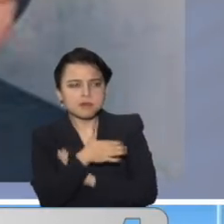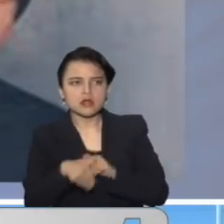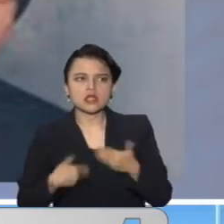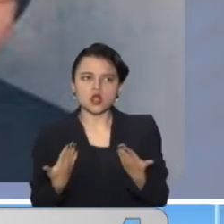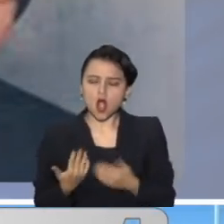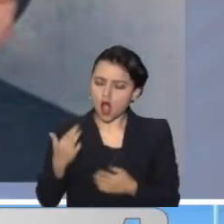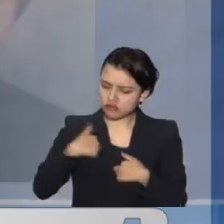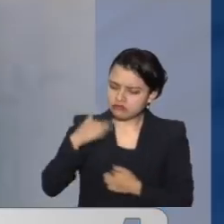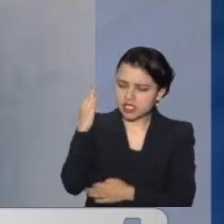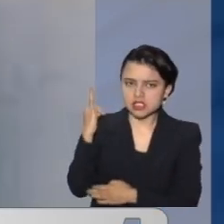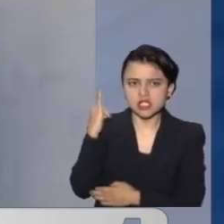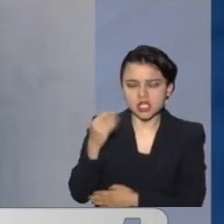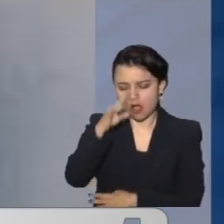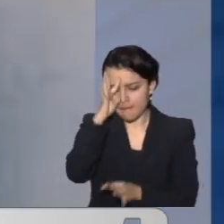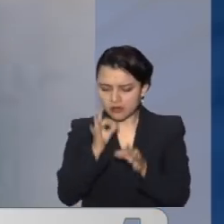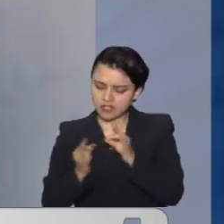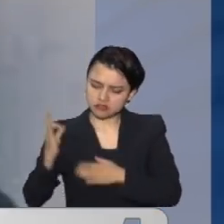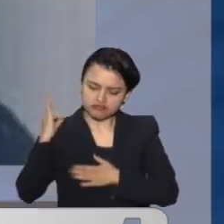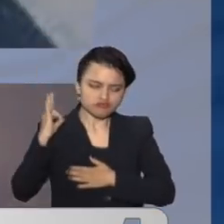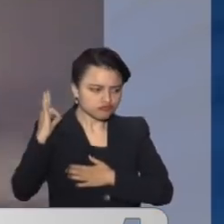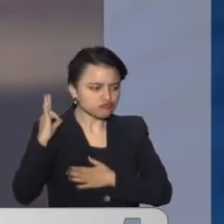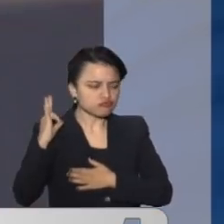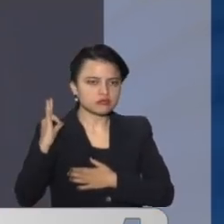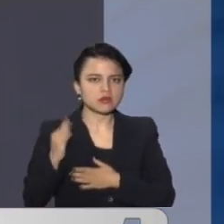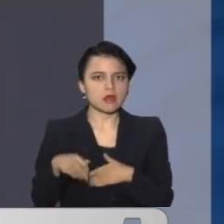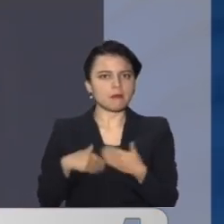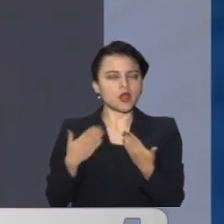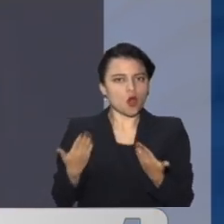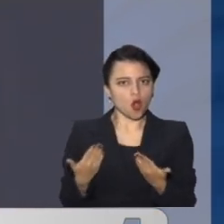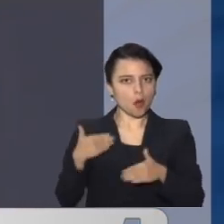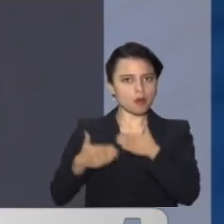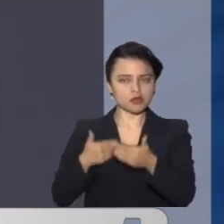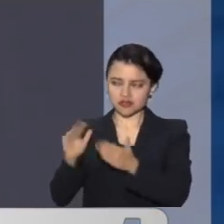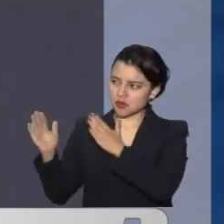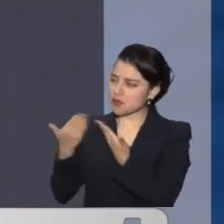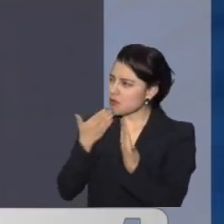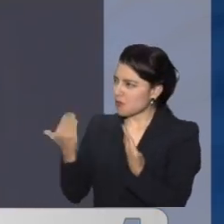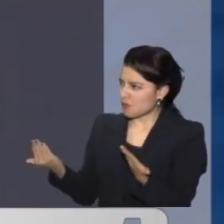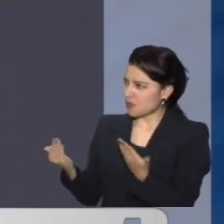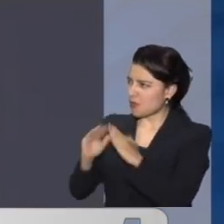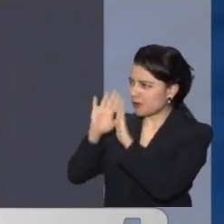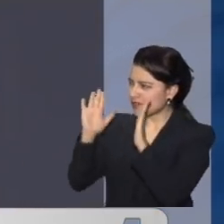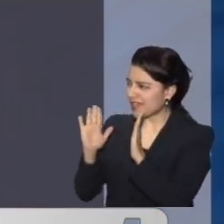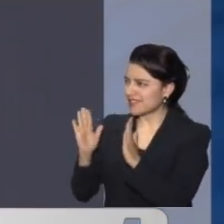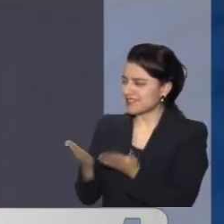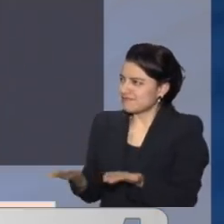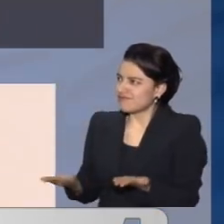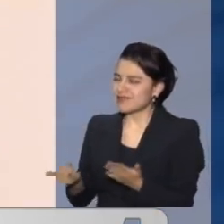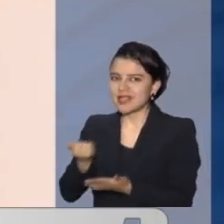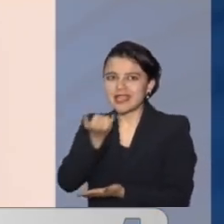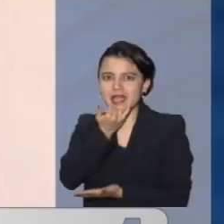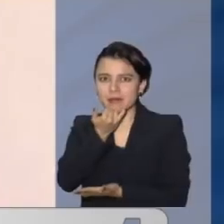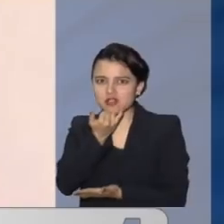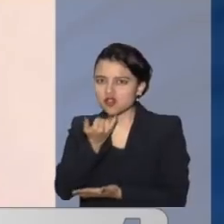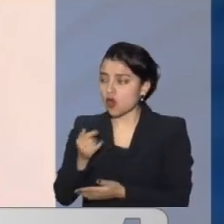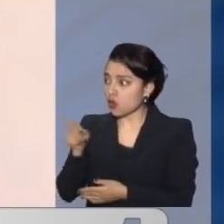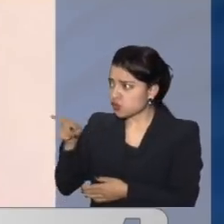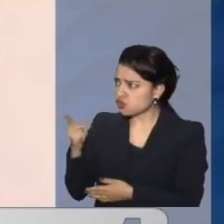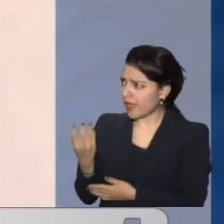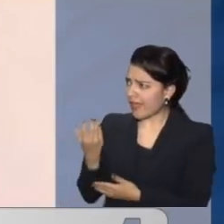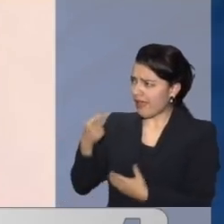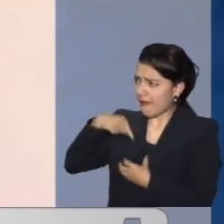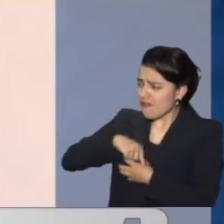este testimonio de fe por parte del milagro de la hermana Berenice. Sebastián, buenos días. ¿Cuál fue la enfermedad que a